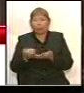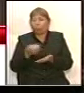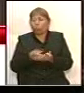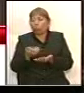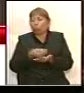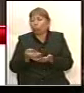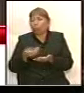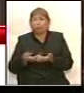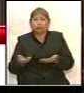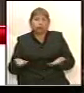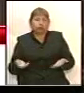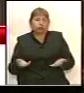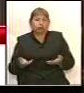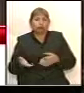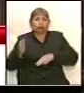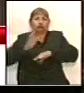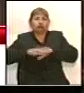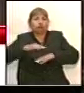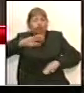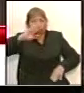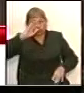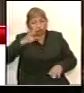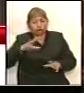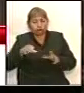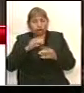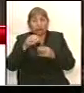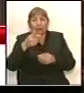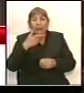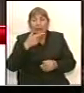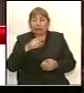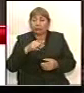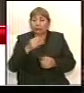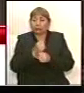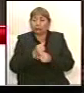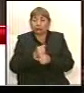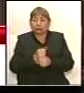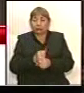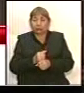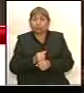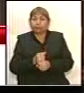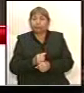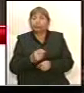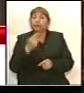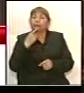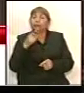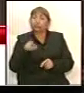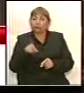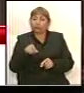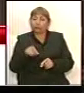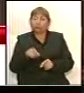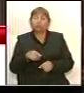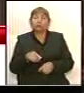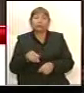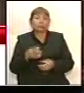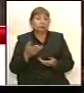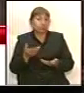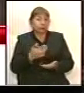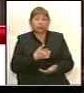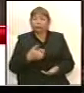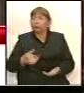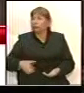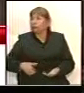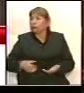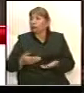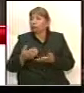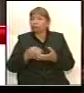como consecuencia de la enfermedad de la roya amarilla del cafeto. Esto, presidenta, ocasionado pues